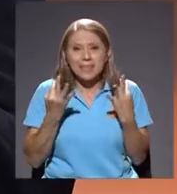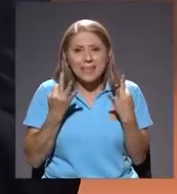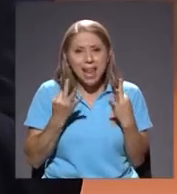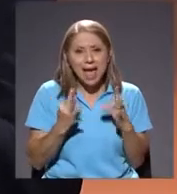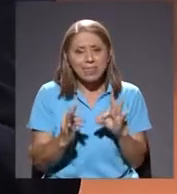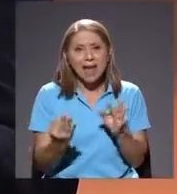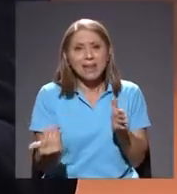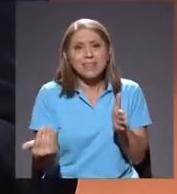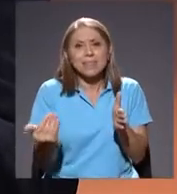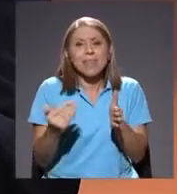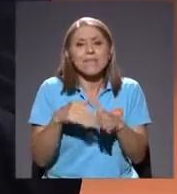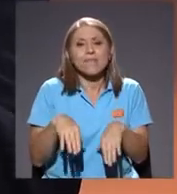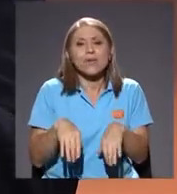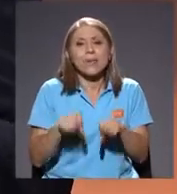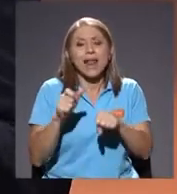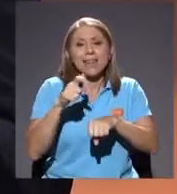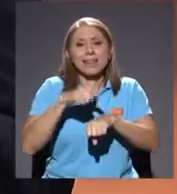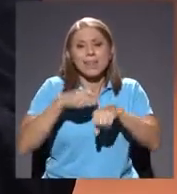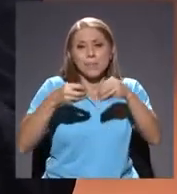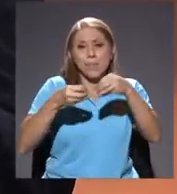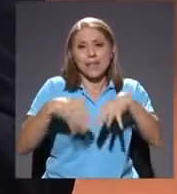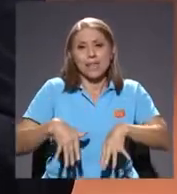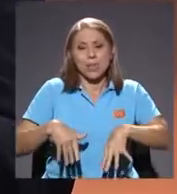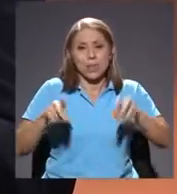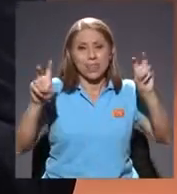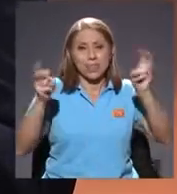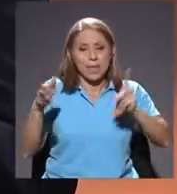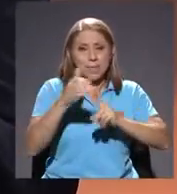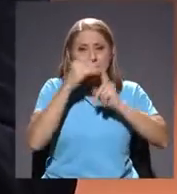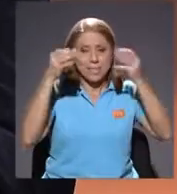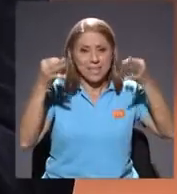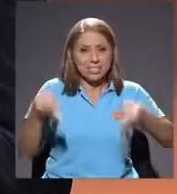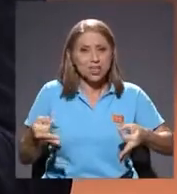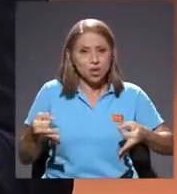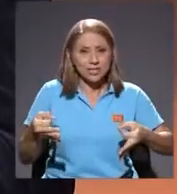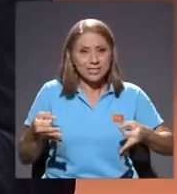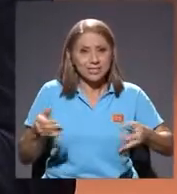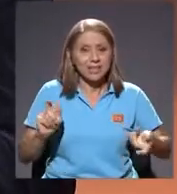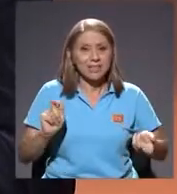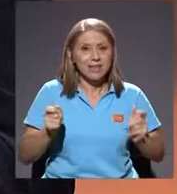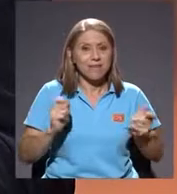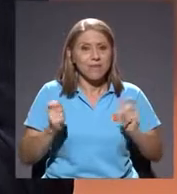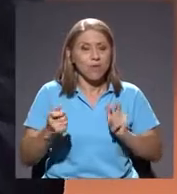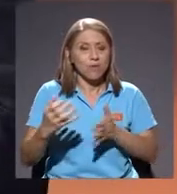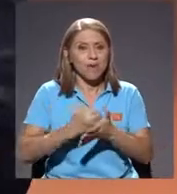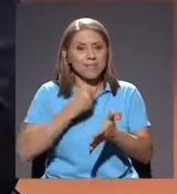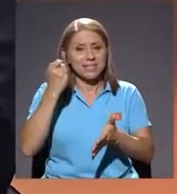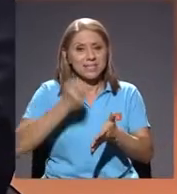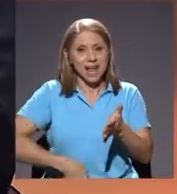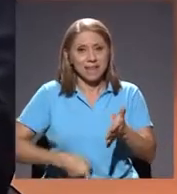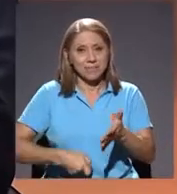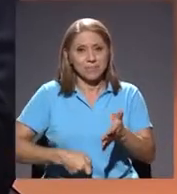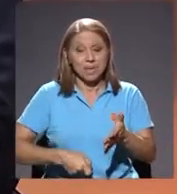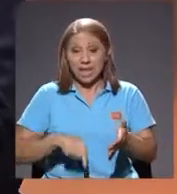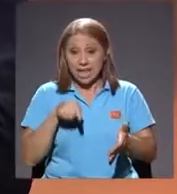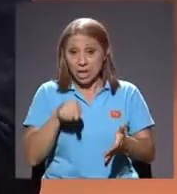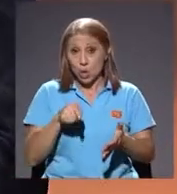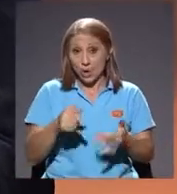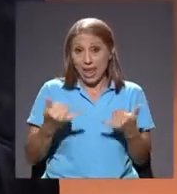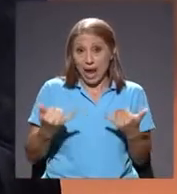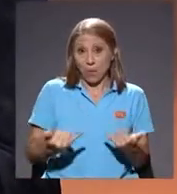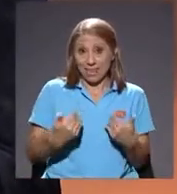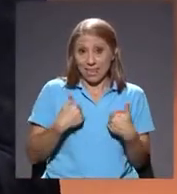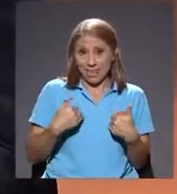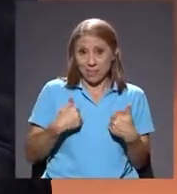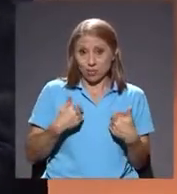poco el tiempo perdido en materia de decisiones de reforma fiscal y lo que esta reforma que hoy tenemos